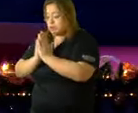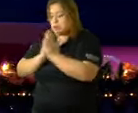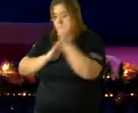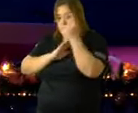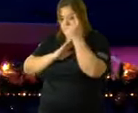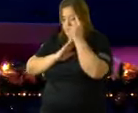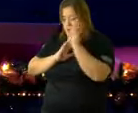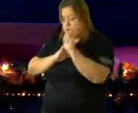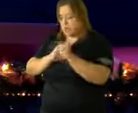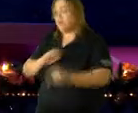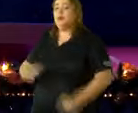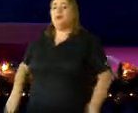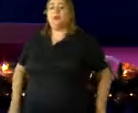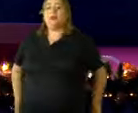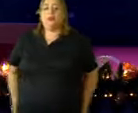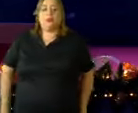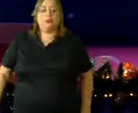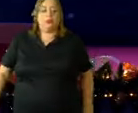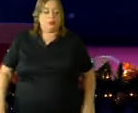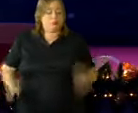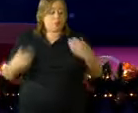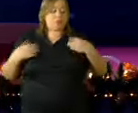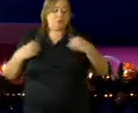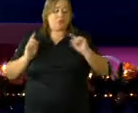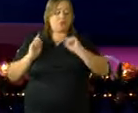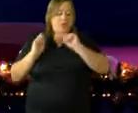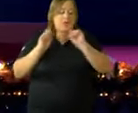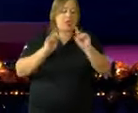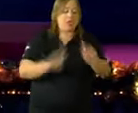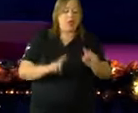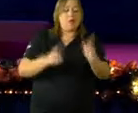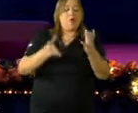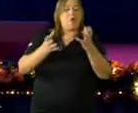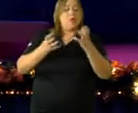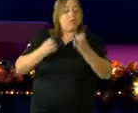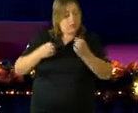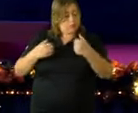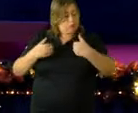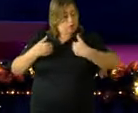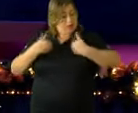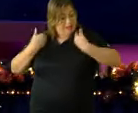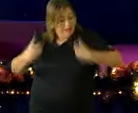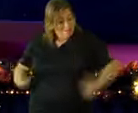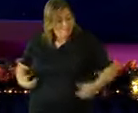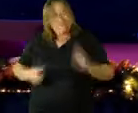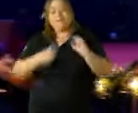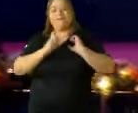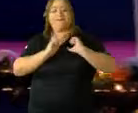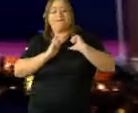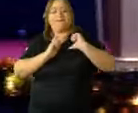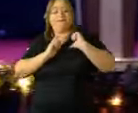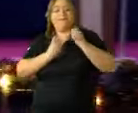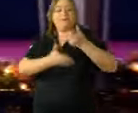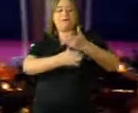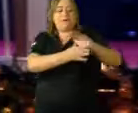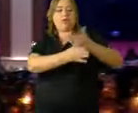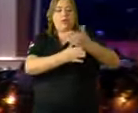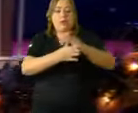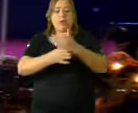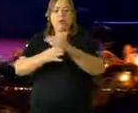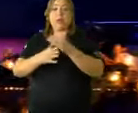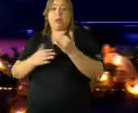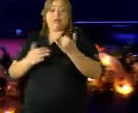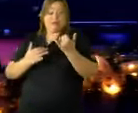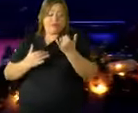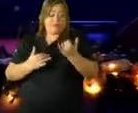misma calle. Y donde quiera que fuimos, lo que queríamos era, de lo que tengo te doy. Denle un aplauso